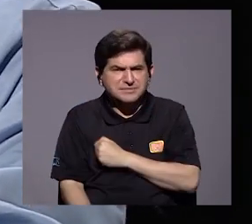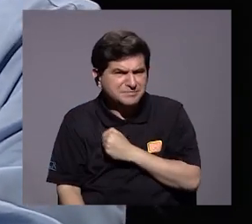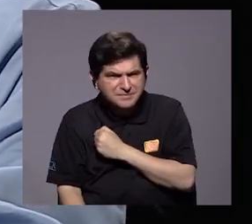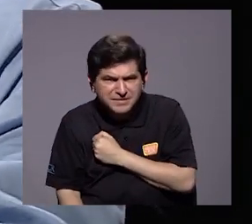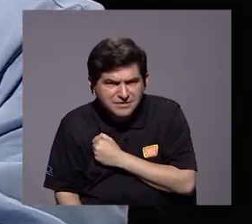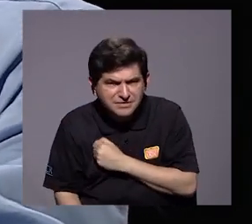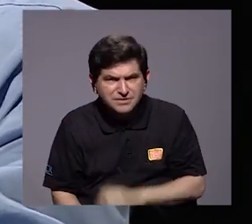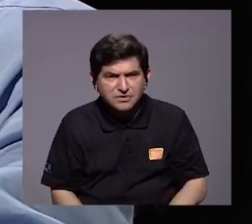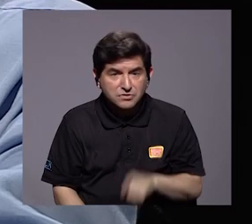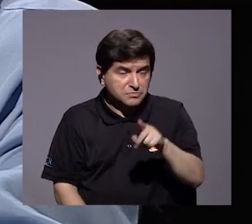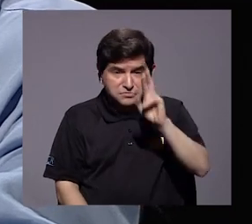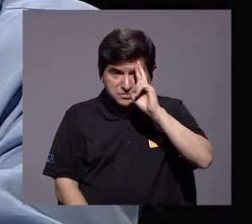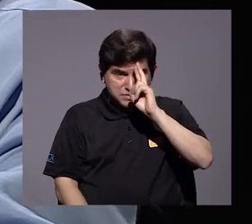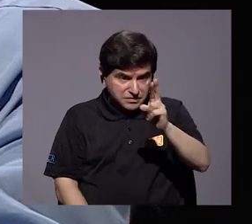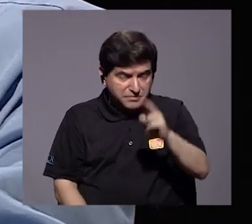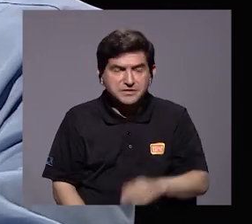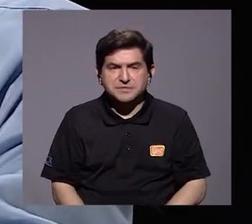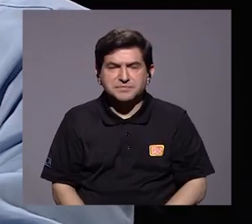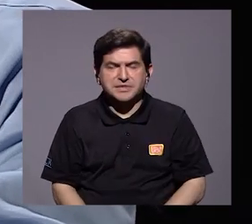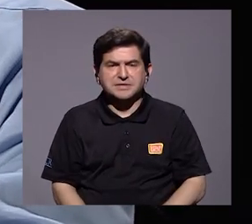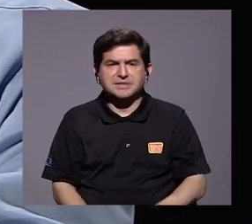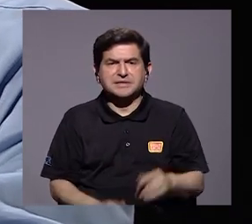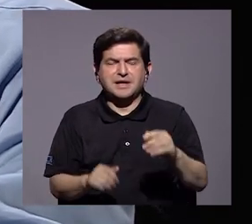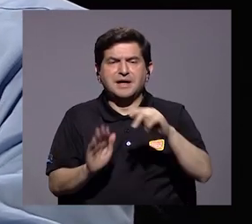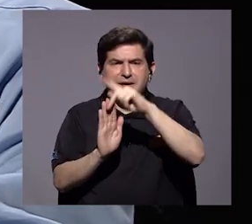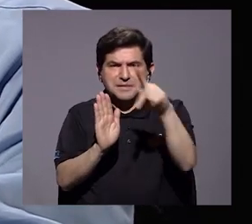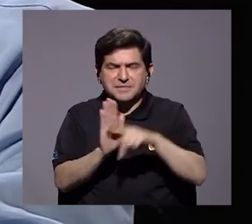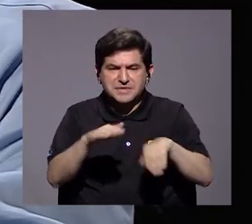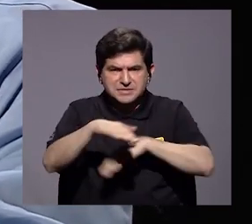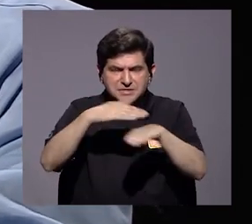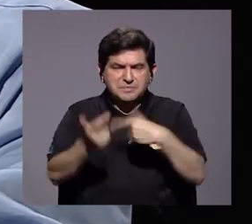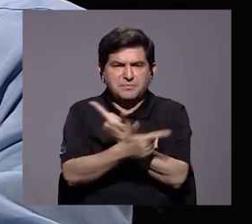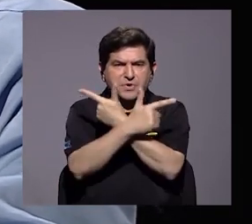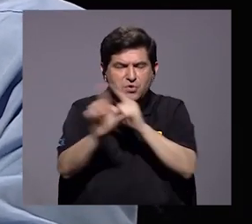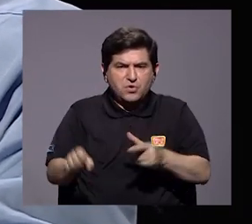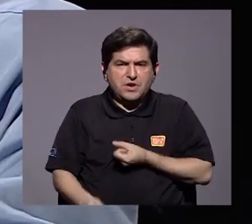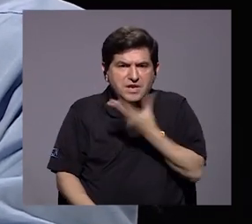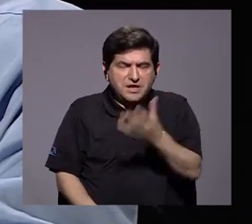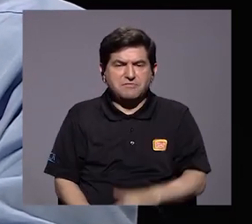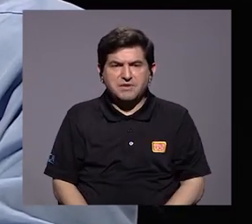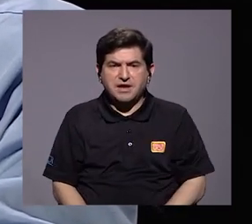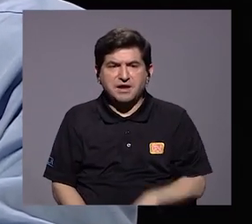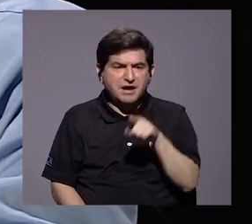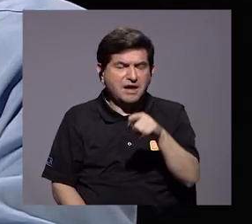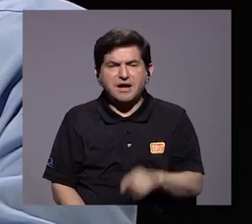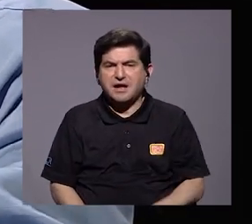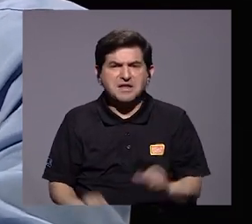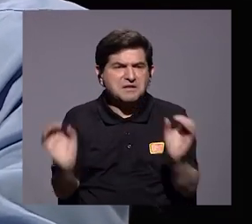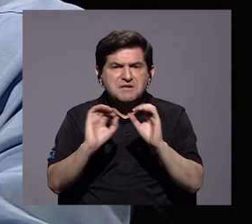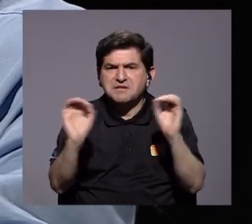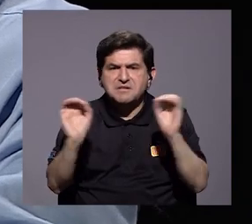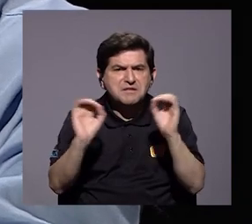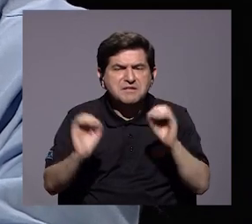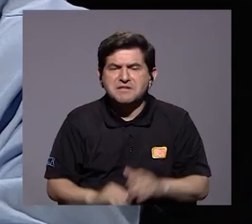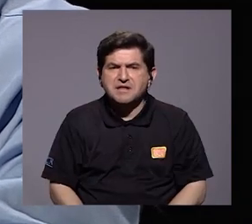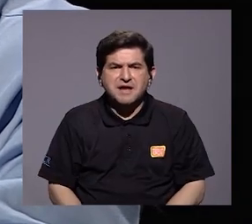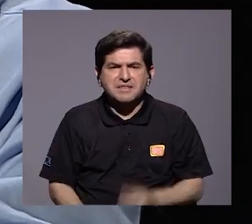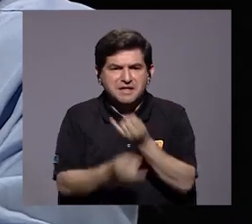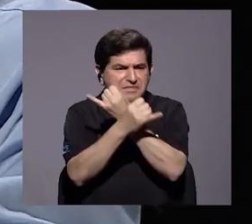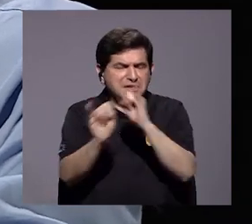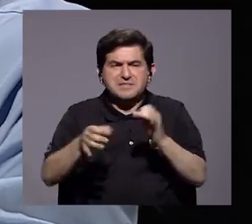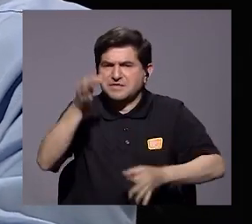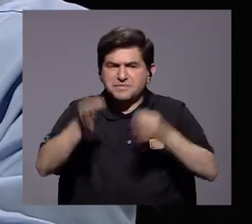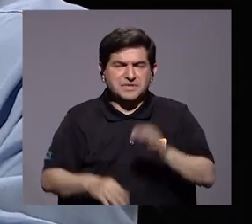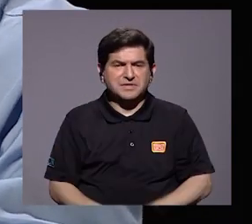pero si usted no respeta el principio básico de la libertad de expresión no hay independencia judicial que valga para para qué queremos independencia judicial